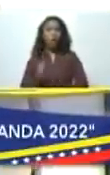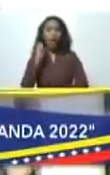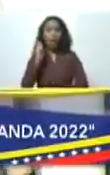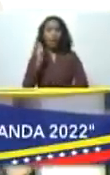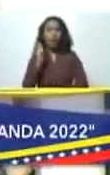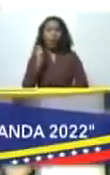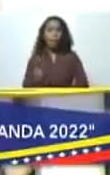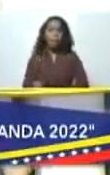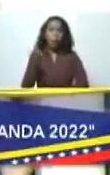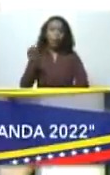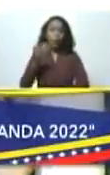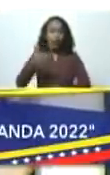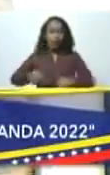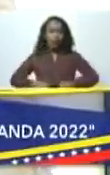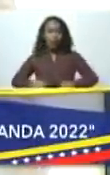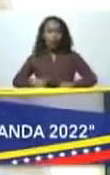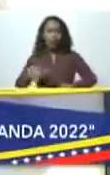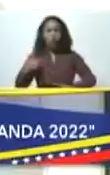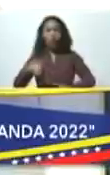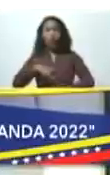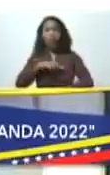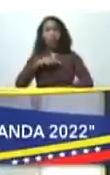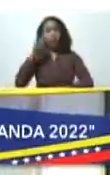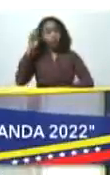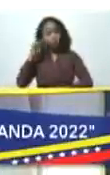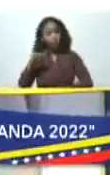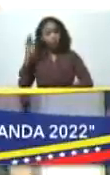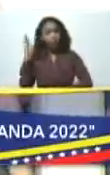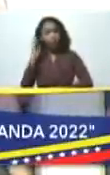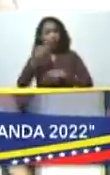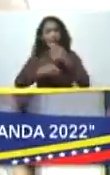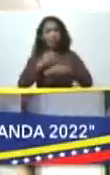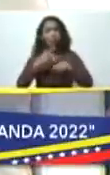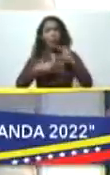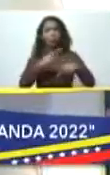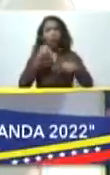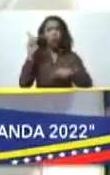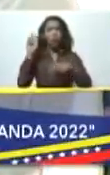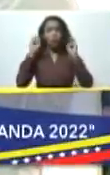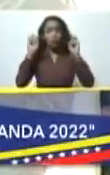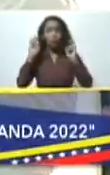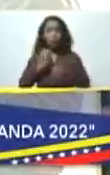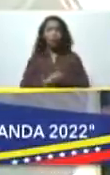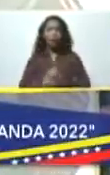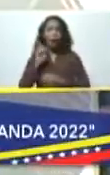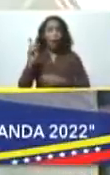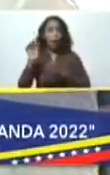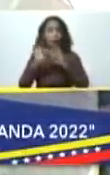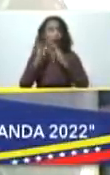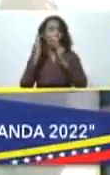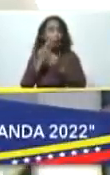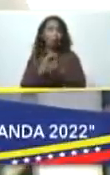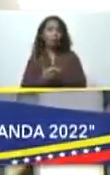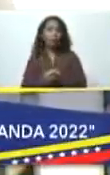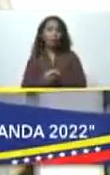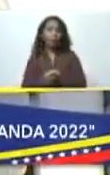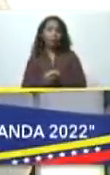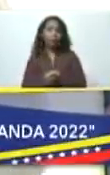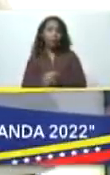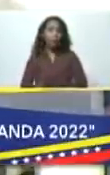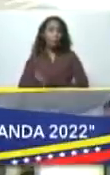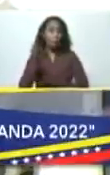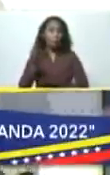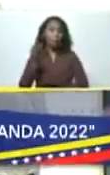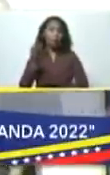pujante, el esfuerzo que de manera incansable vienen haciendo los productores de este rubro, que es un rubro familiar, presidente, es